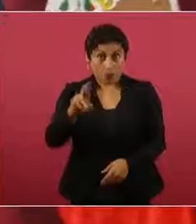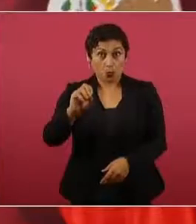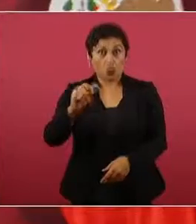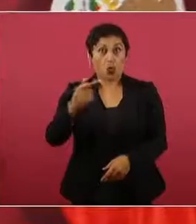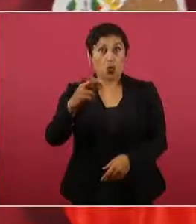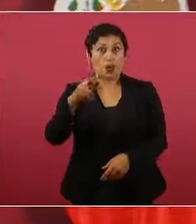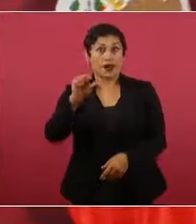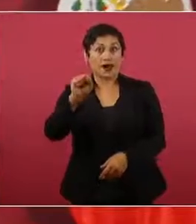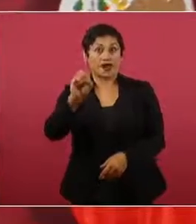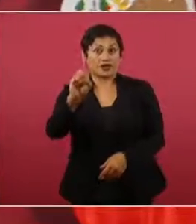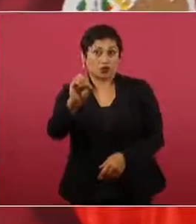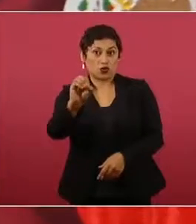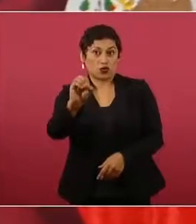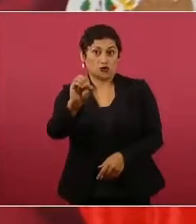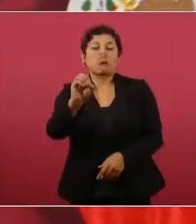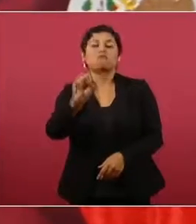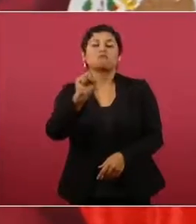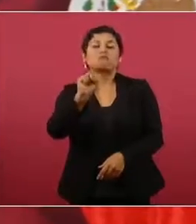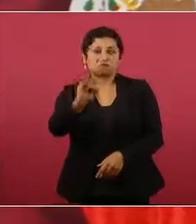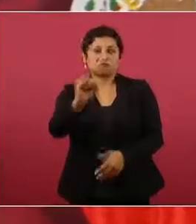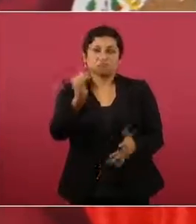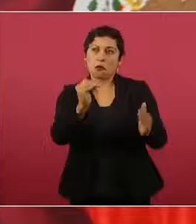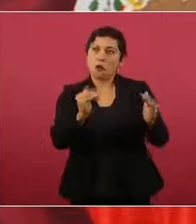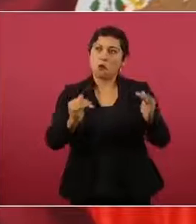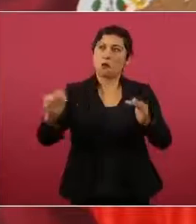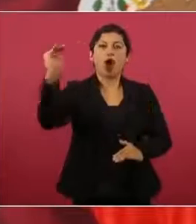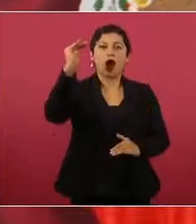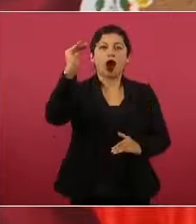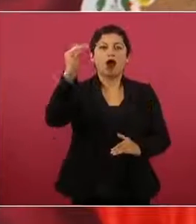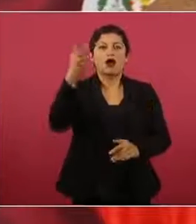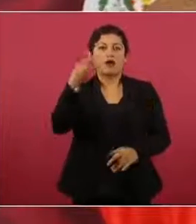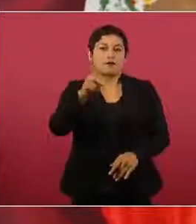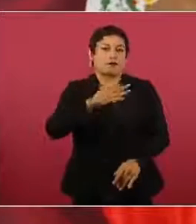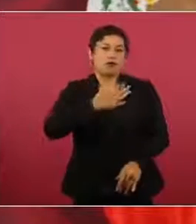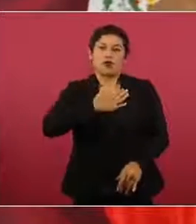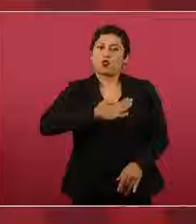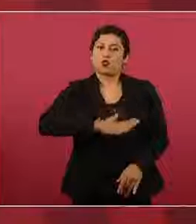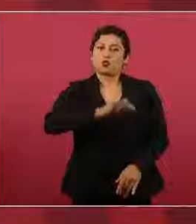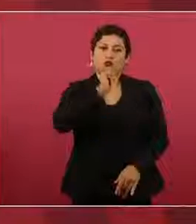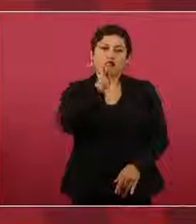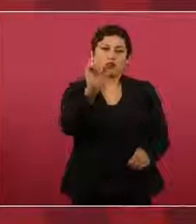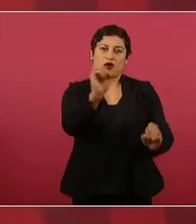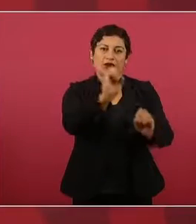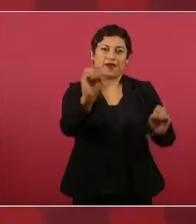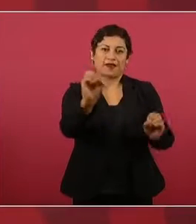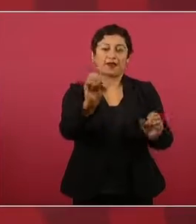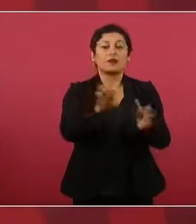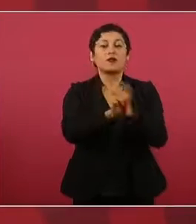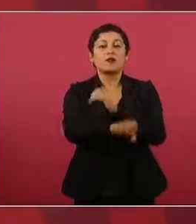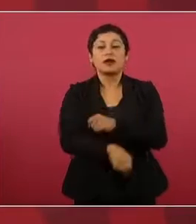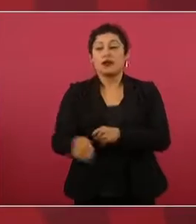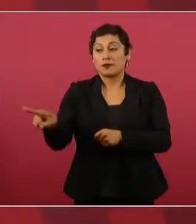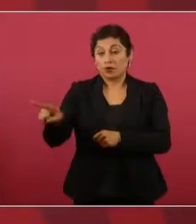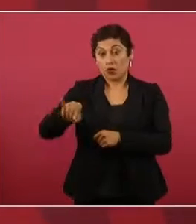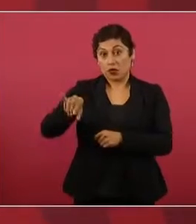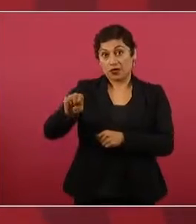sin justicia, decía el gran maestro Jesús Silva Gerson.